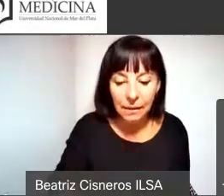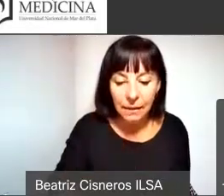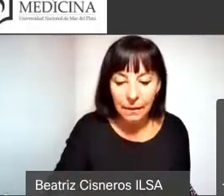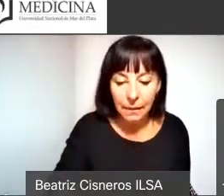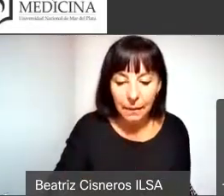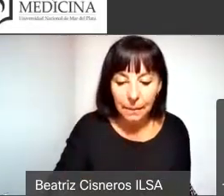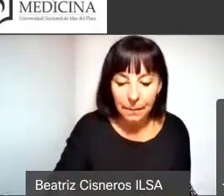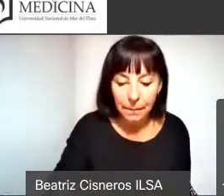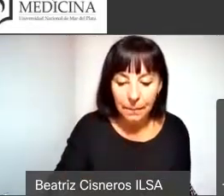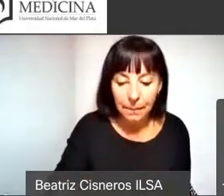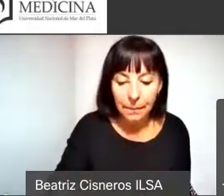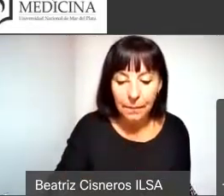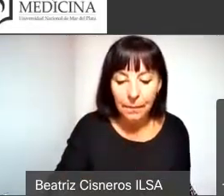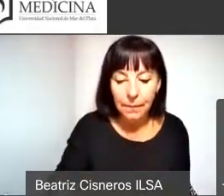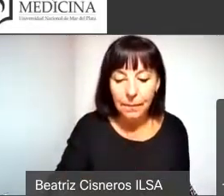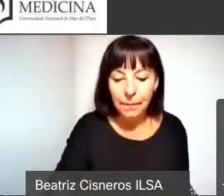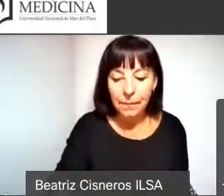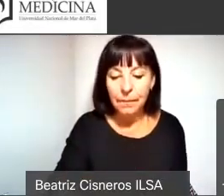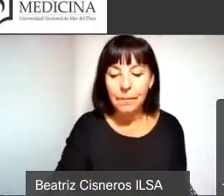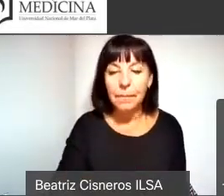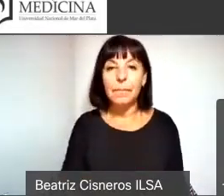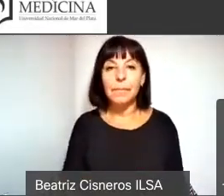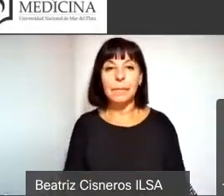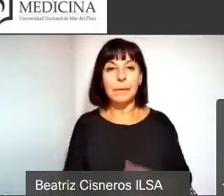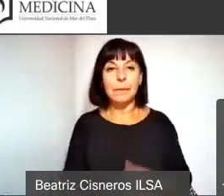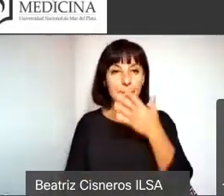interesa que ustedes sepan, ¿sí?